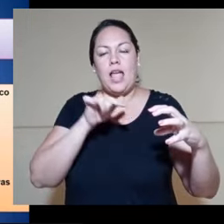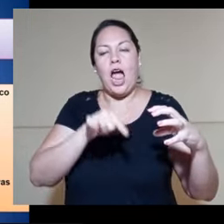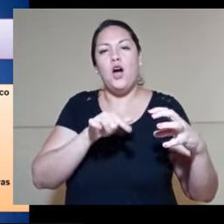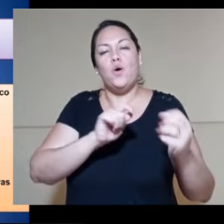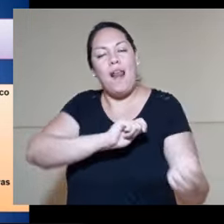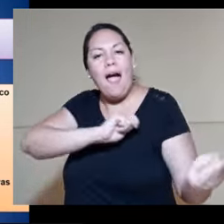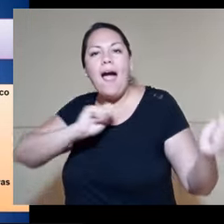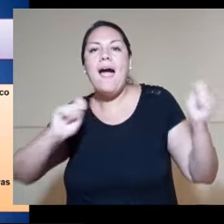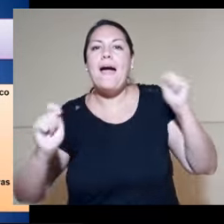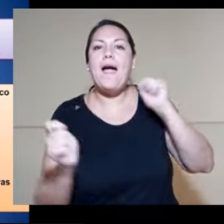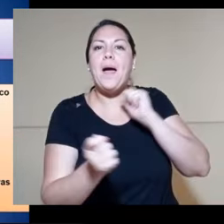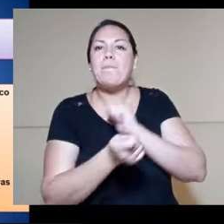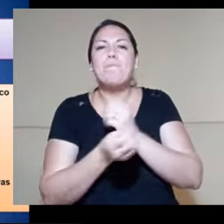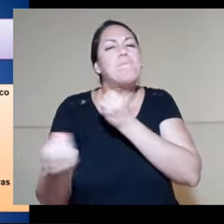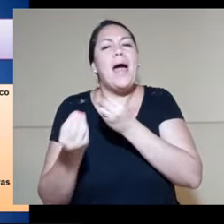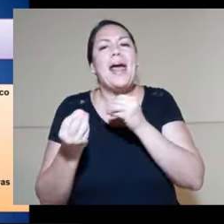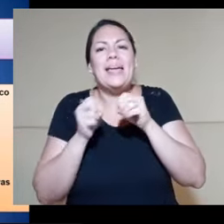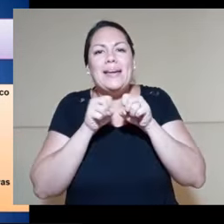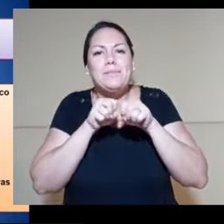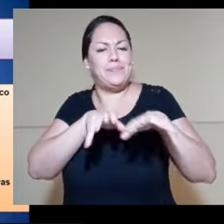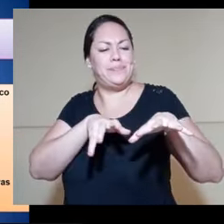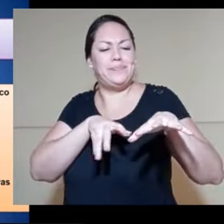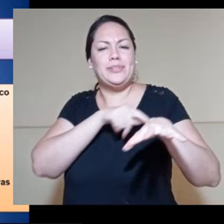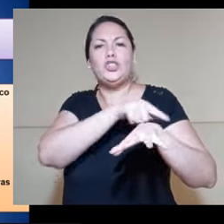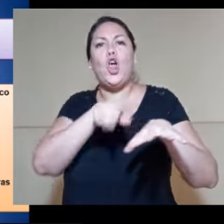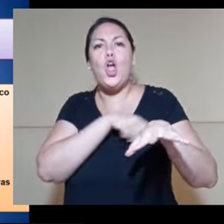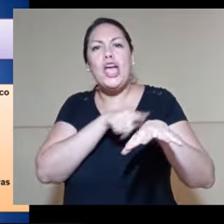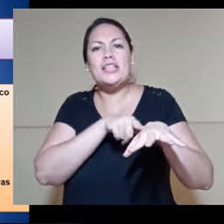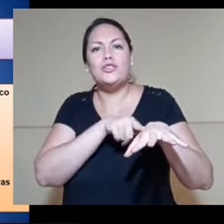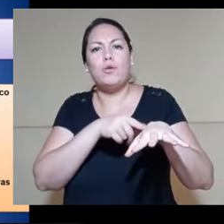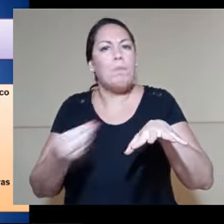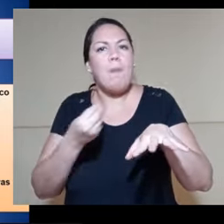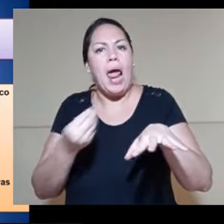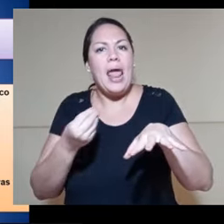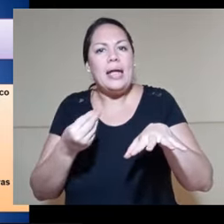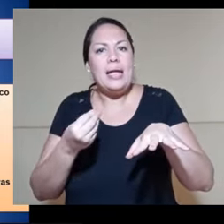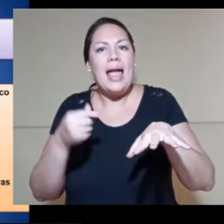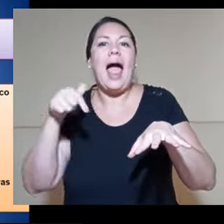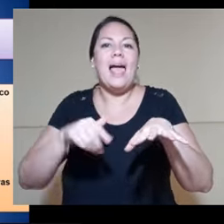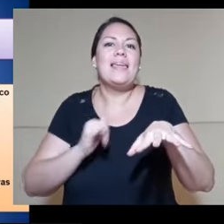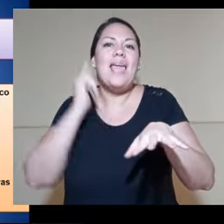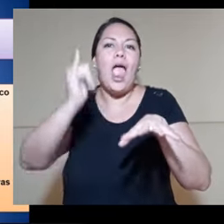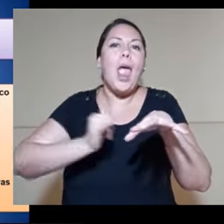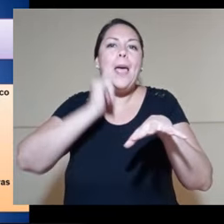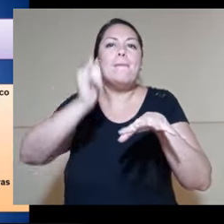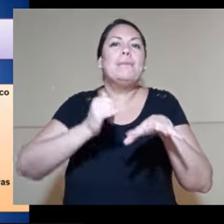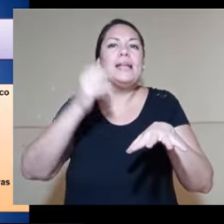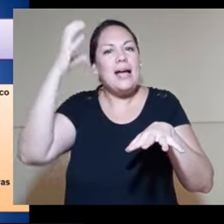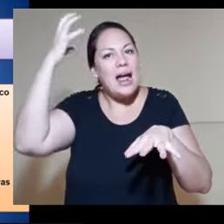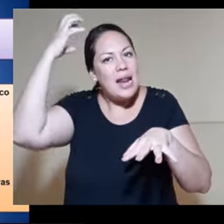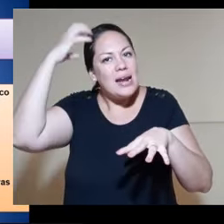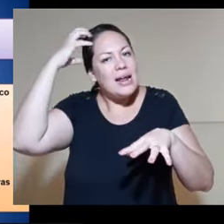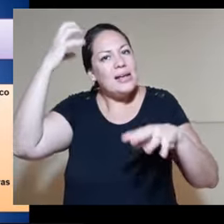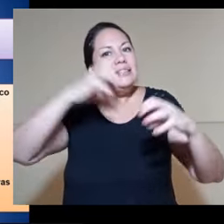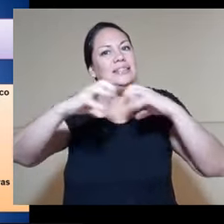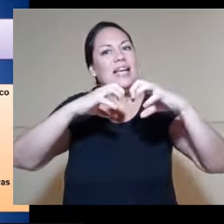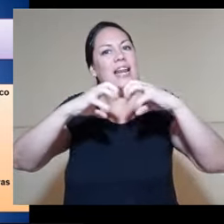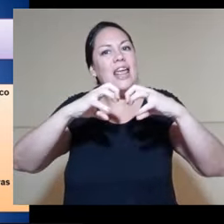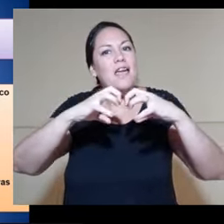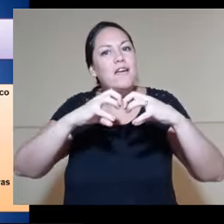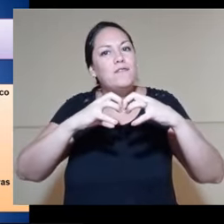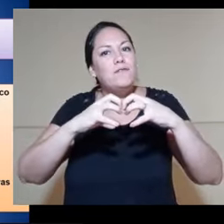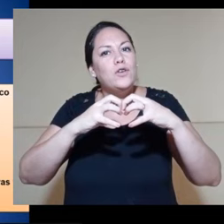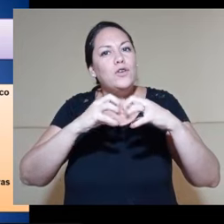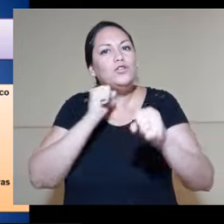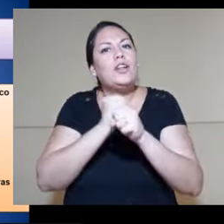Ahora tenemos que ver, y su conformación, ahora tenemos que ver para qué tiene todo eso, porque de esa manera es que explicamos cómo funciona